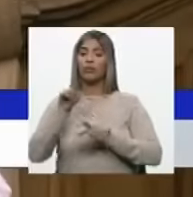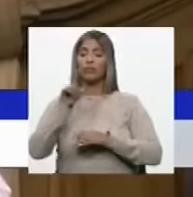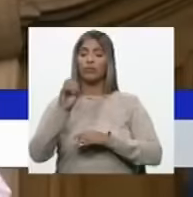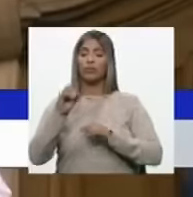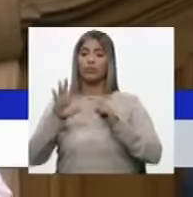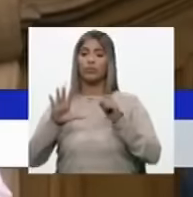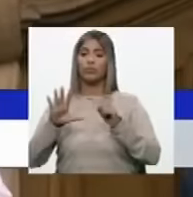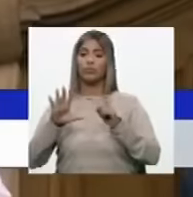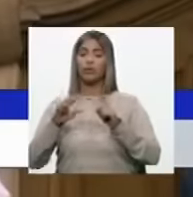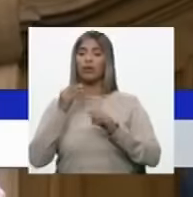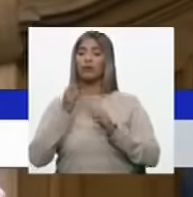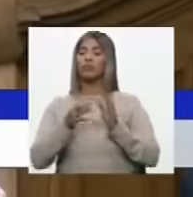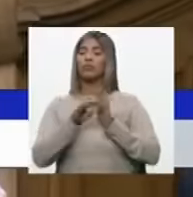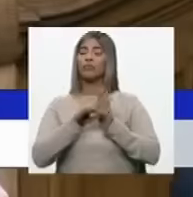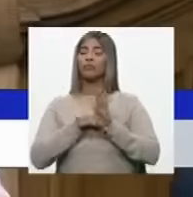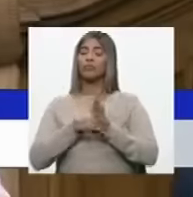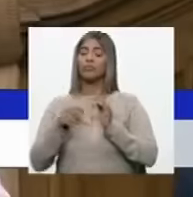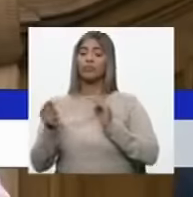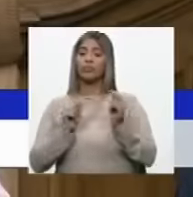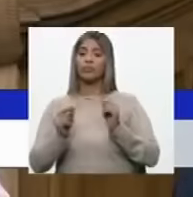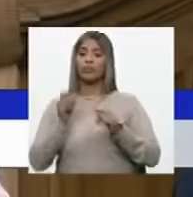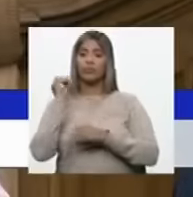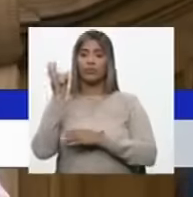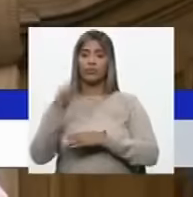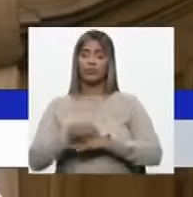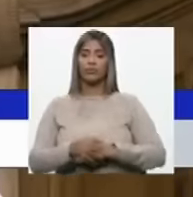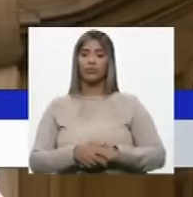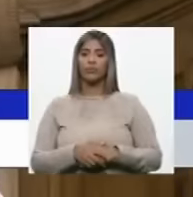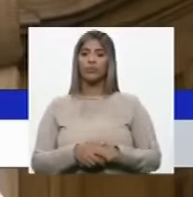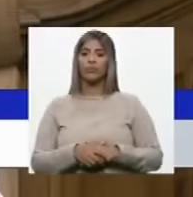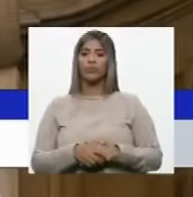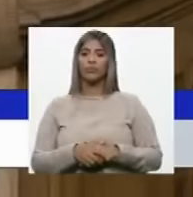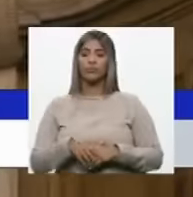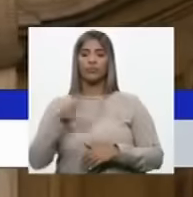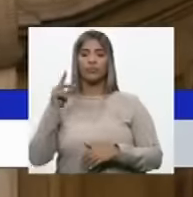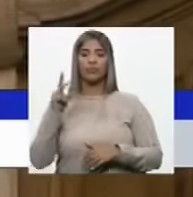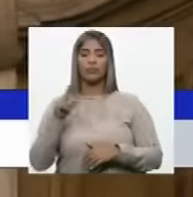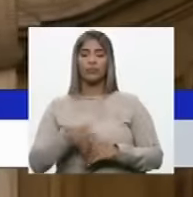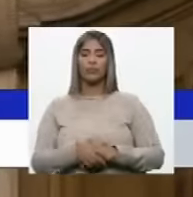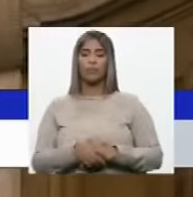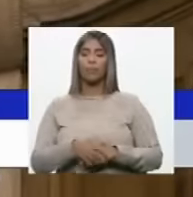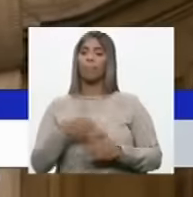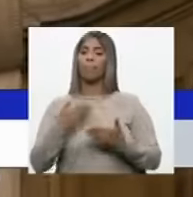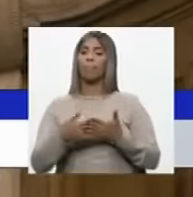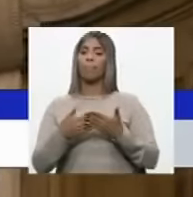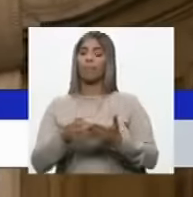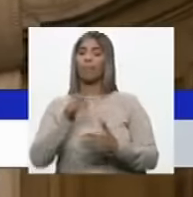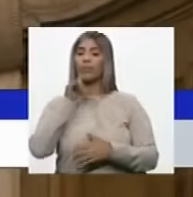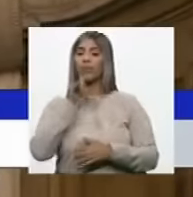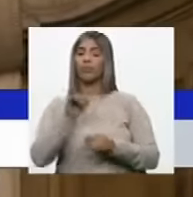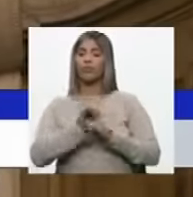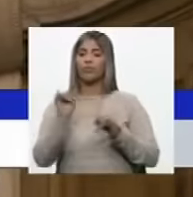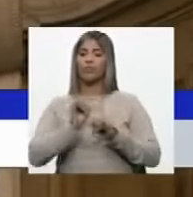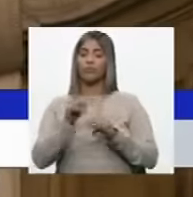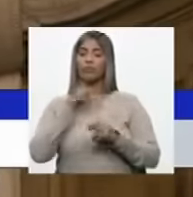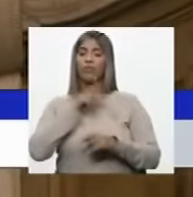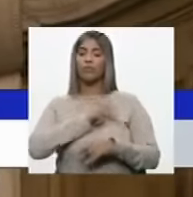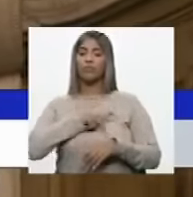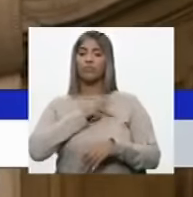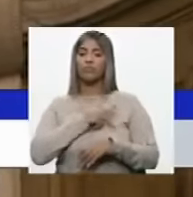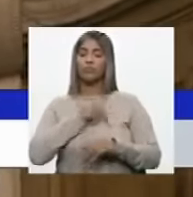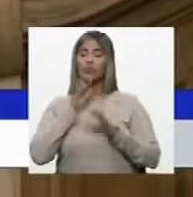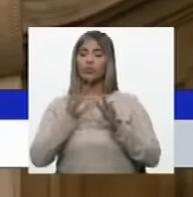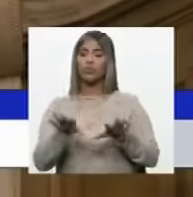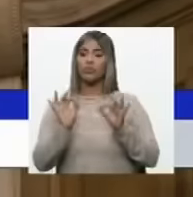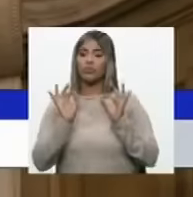106 del Reglamento Interior y debates de la Asamblea Nacional. Segundo, presentación del informe final de la Comisión